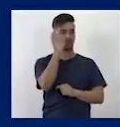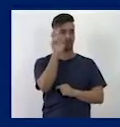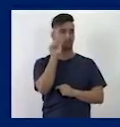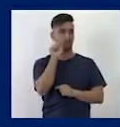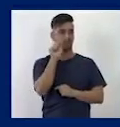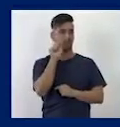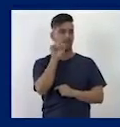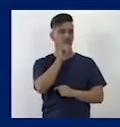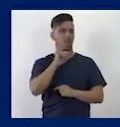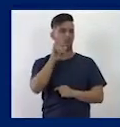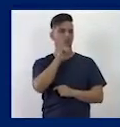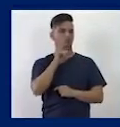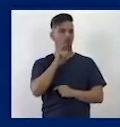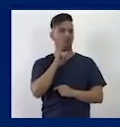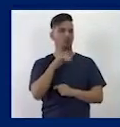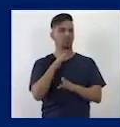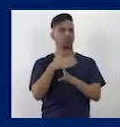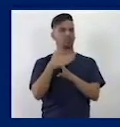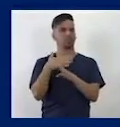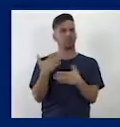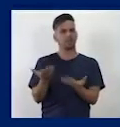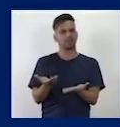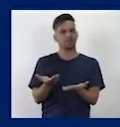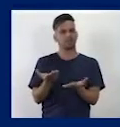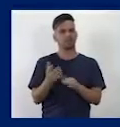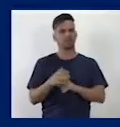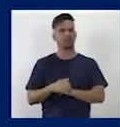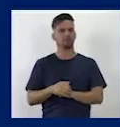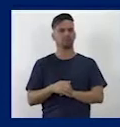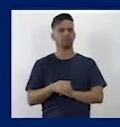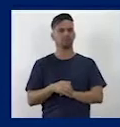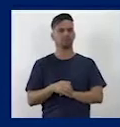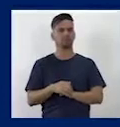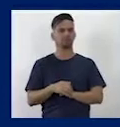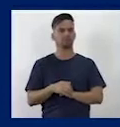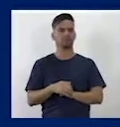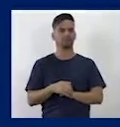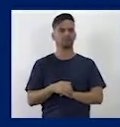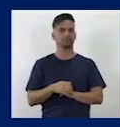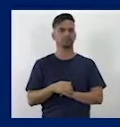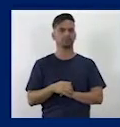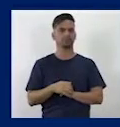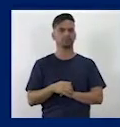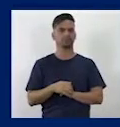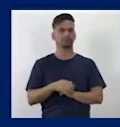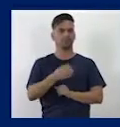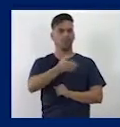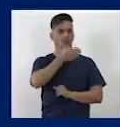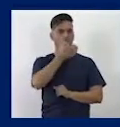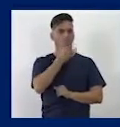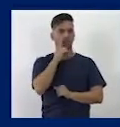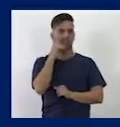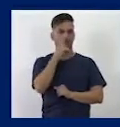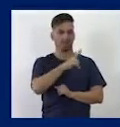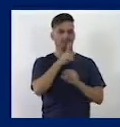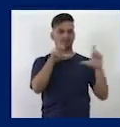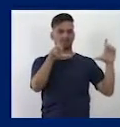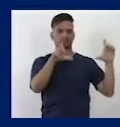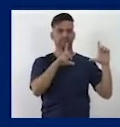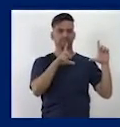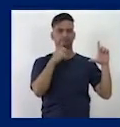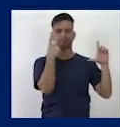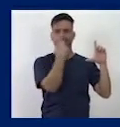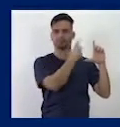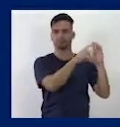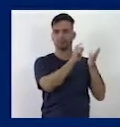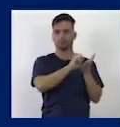estándar es igual a la diferencia que existe entre el potencial de la semi ecuación donde está la